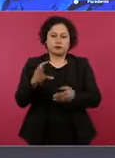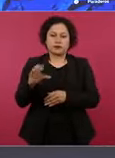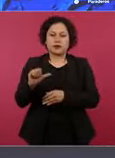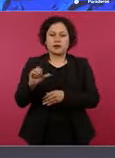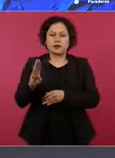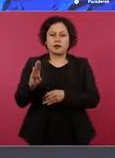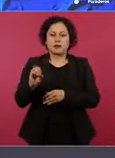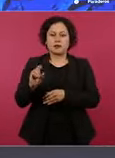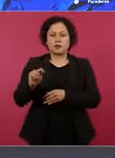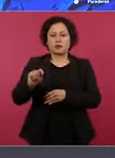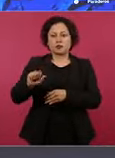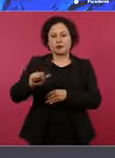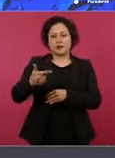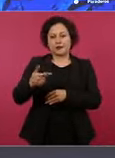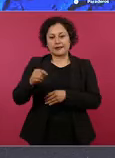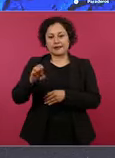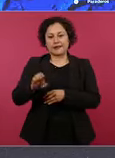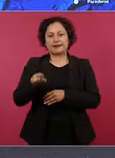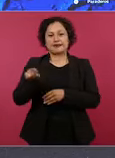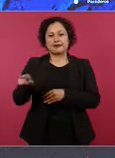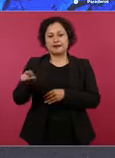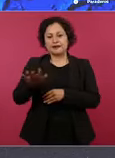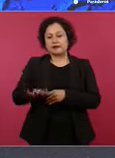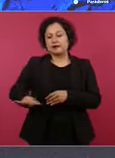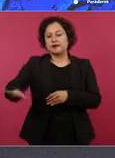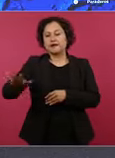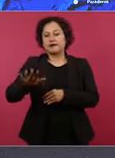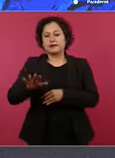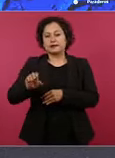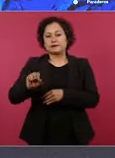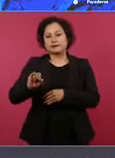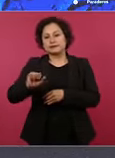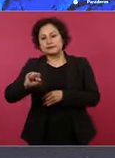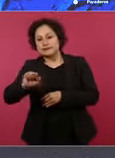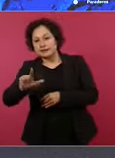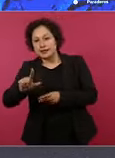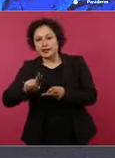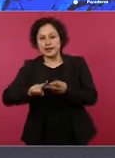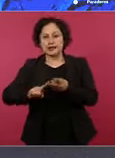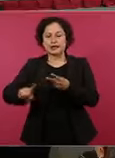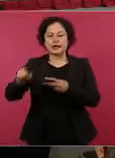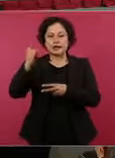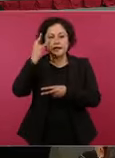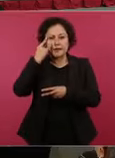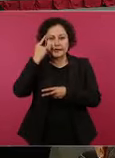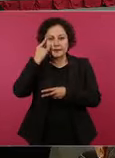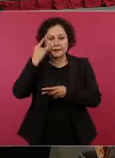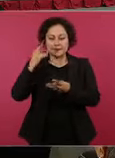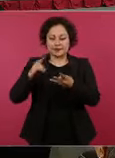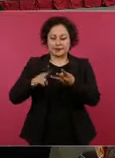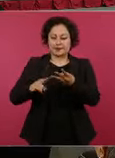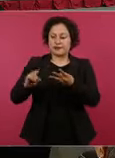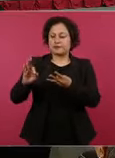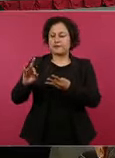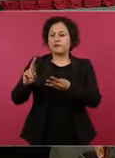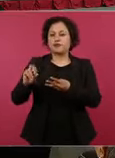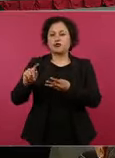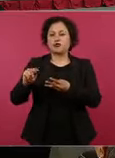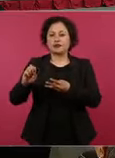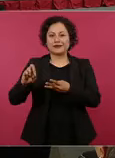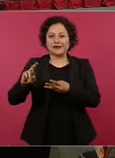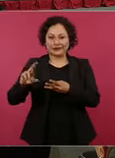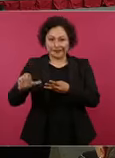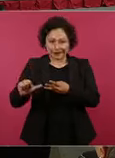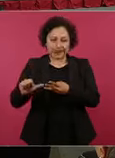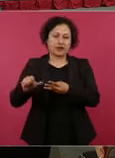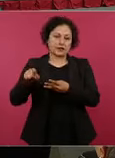del puerto de Sisal, Campeche, Frontera, en Tabasco,